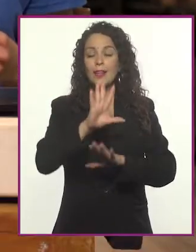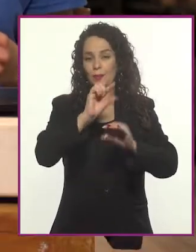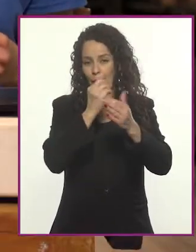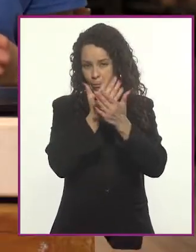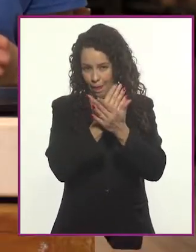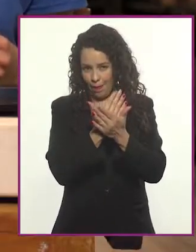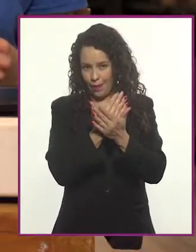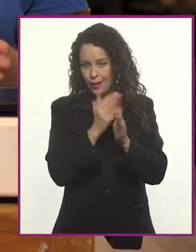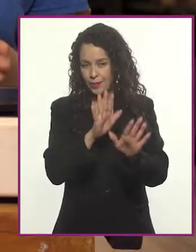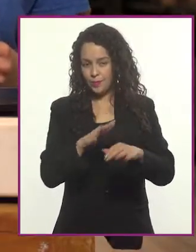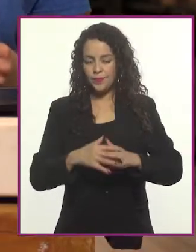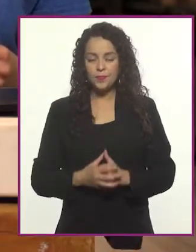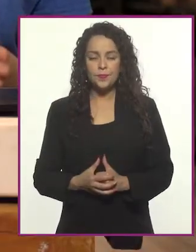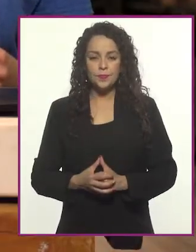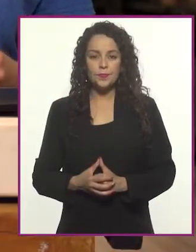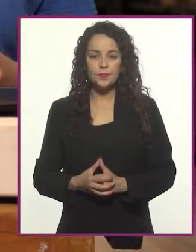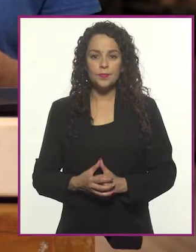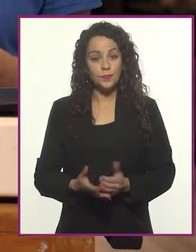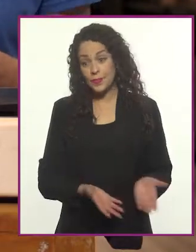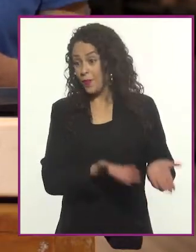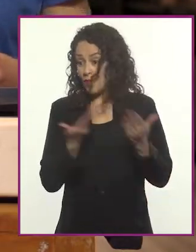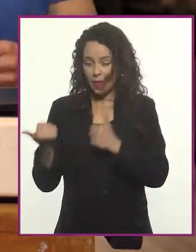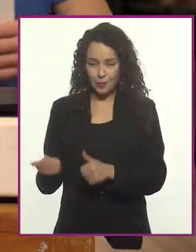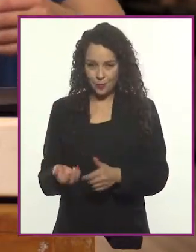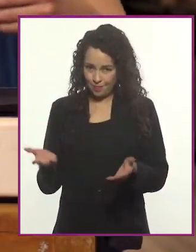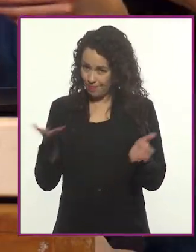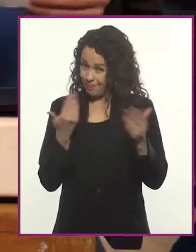Espérame. Ven conmigo.